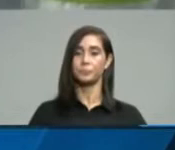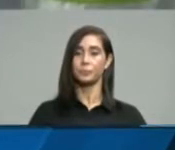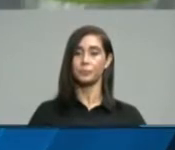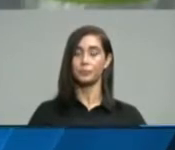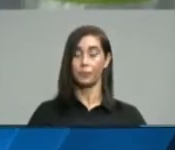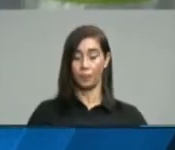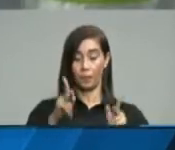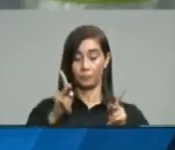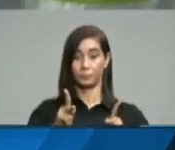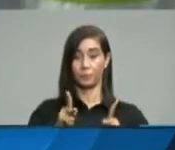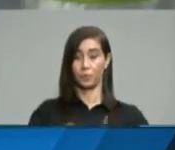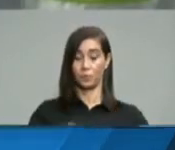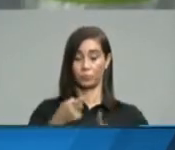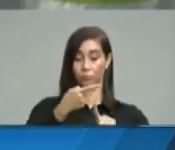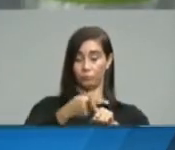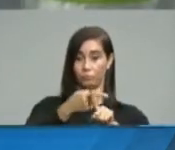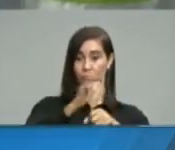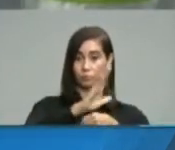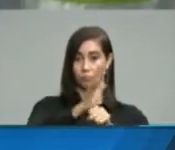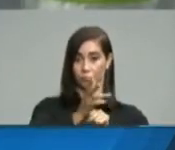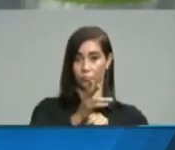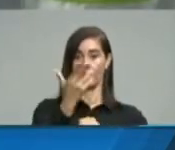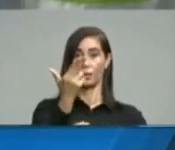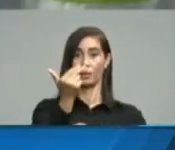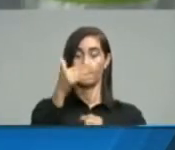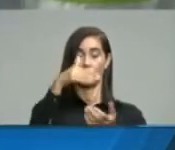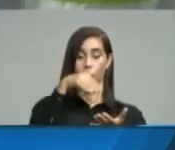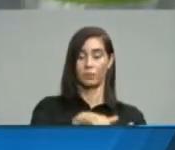casos confirmados,